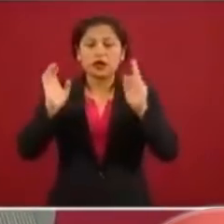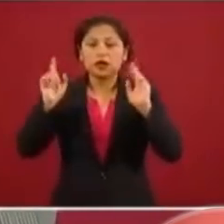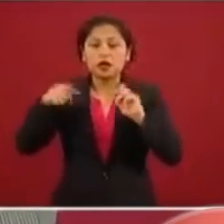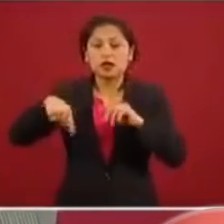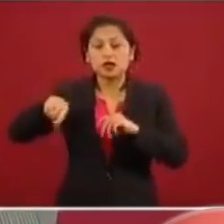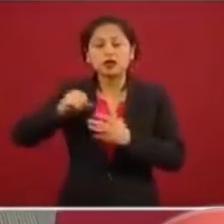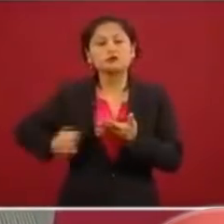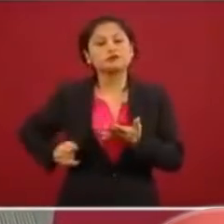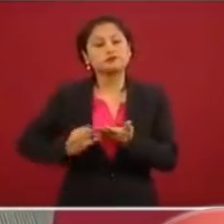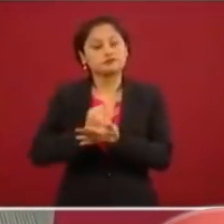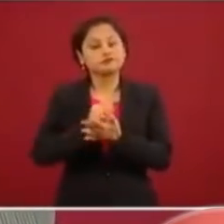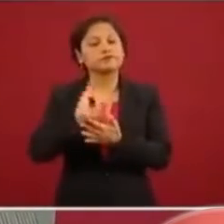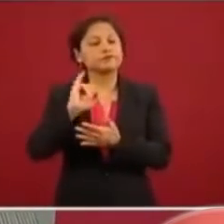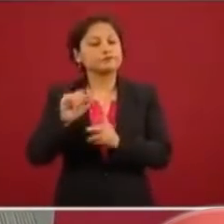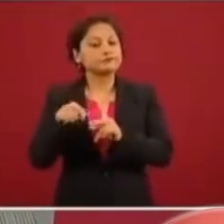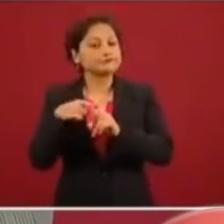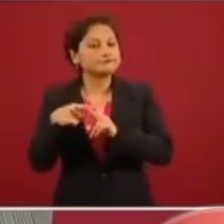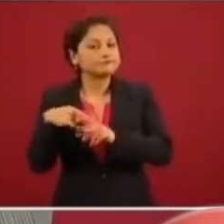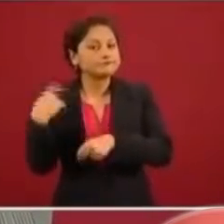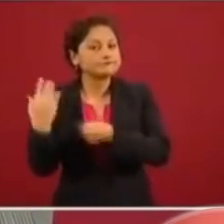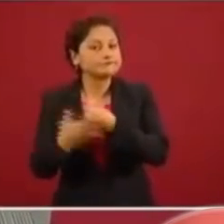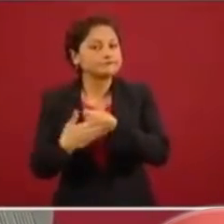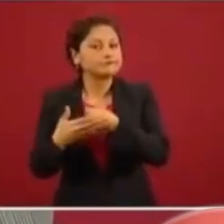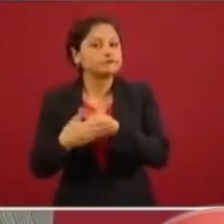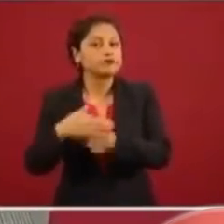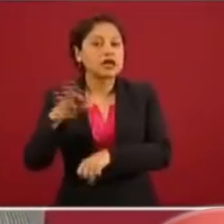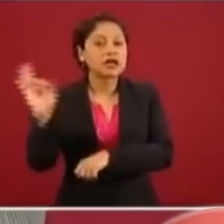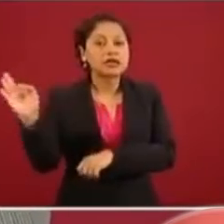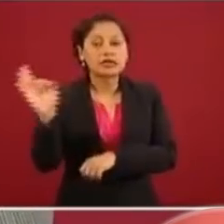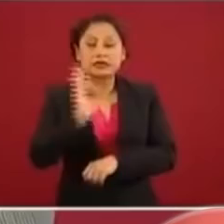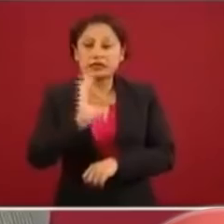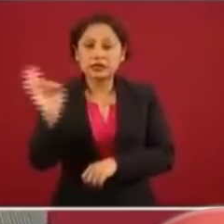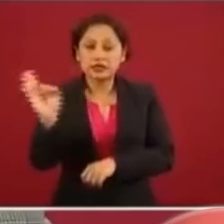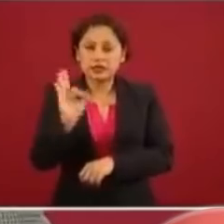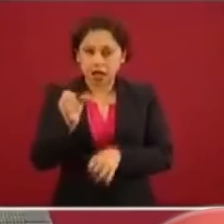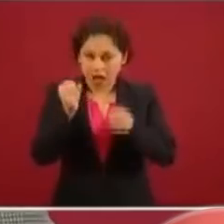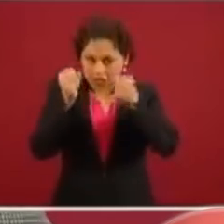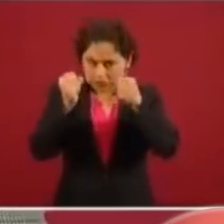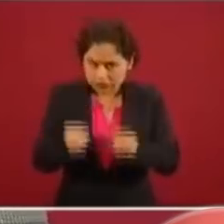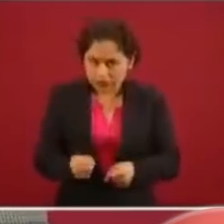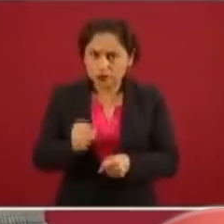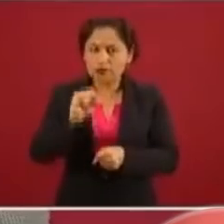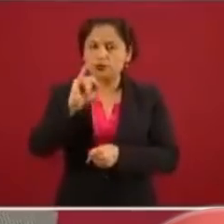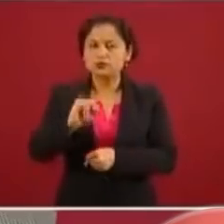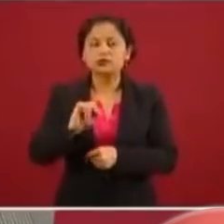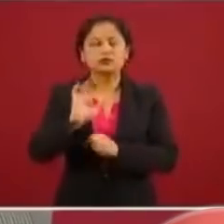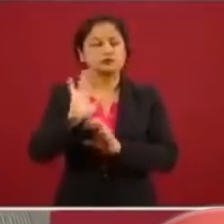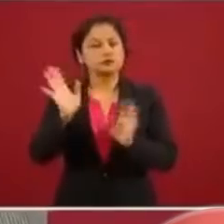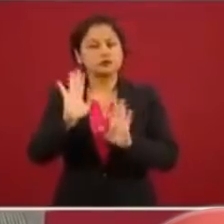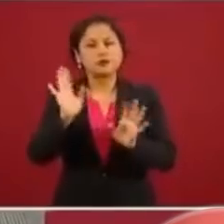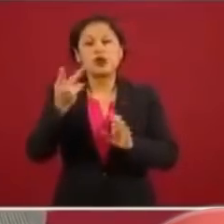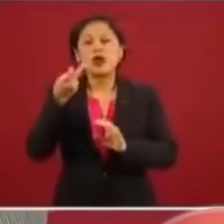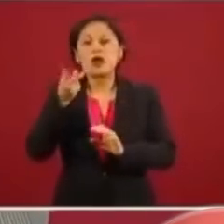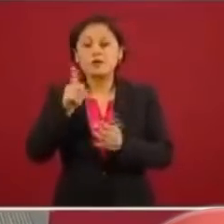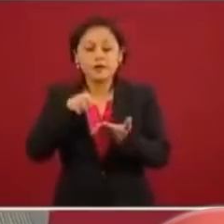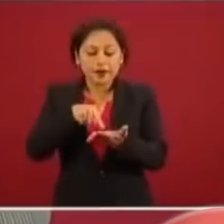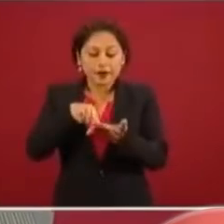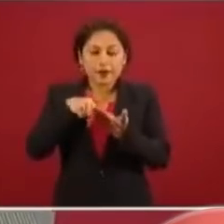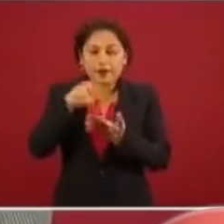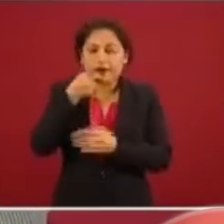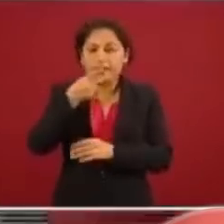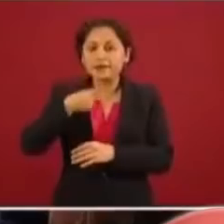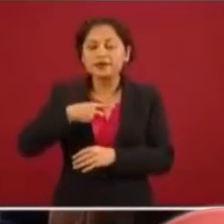cual hay muchos indicadores de que no vamos a llegar, pero hay otros de que podría ser, entonces lo tenemos como eje, no porque